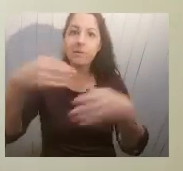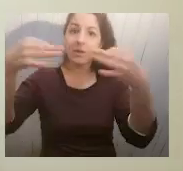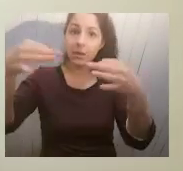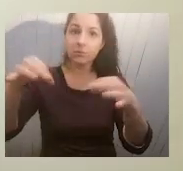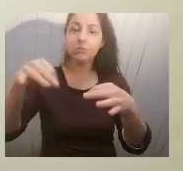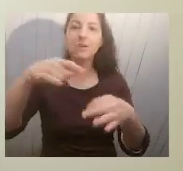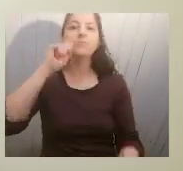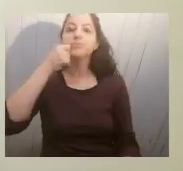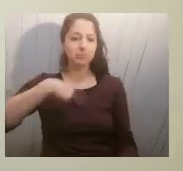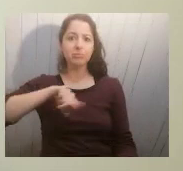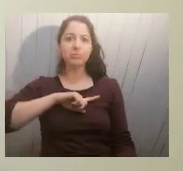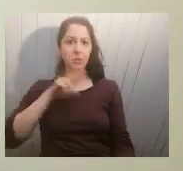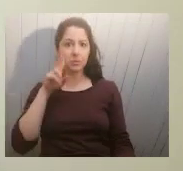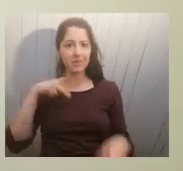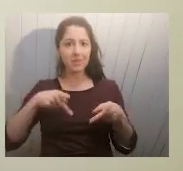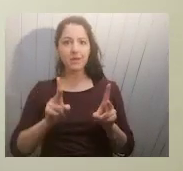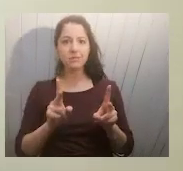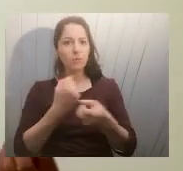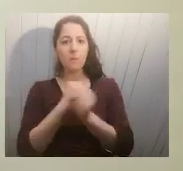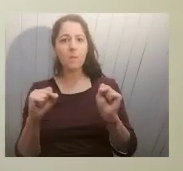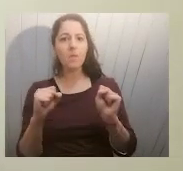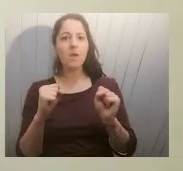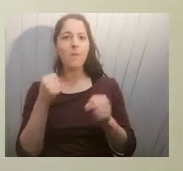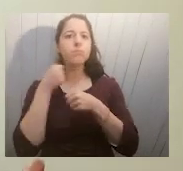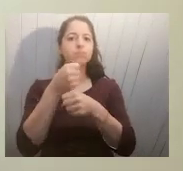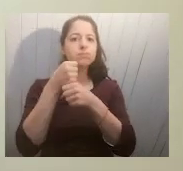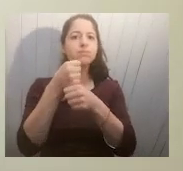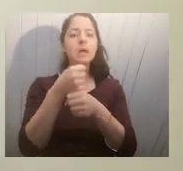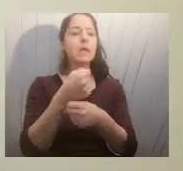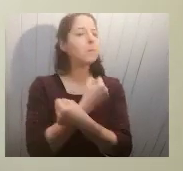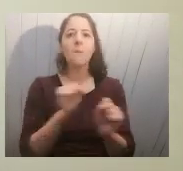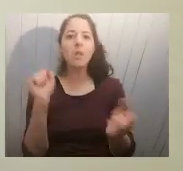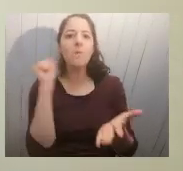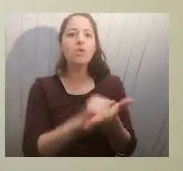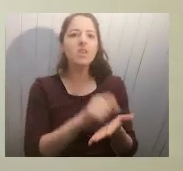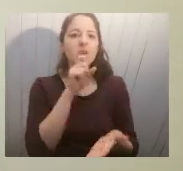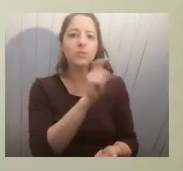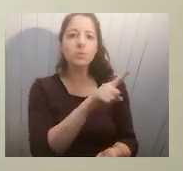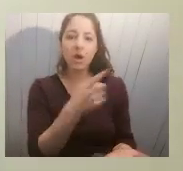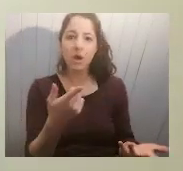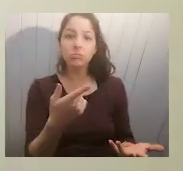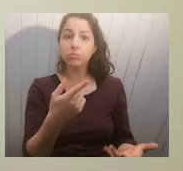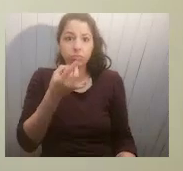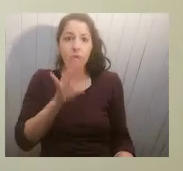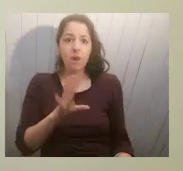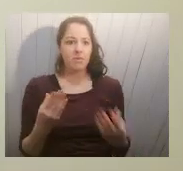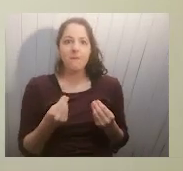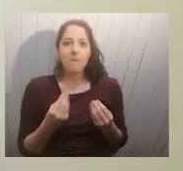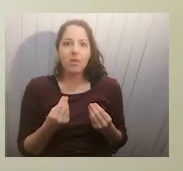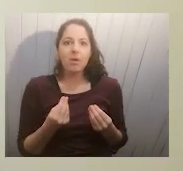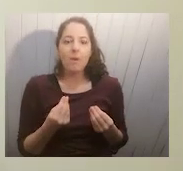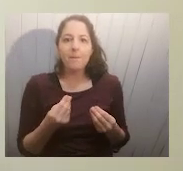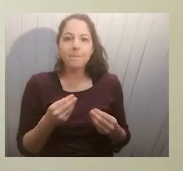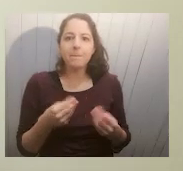creer que no somos sujetas de derecho para protestar o para denunciar. Y con ello solamente queda el miedo